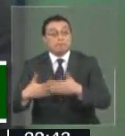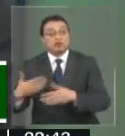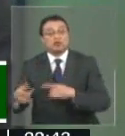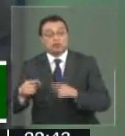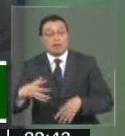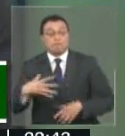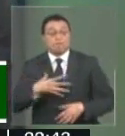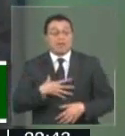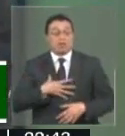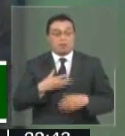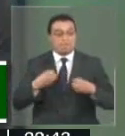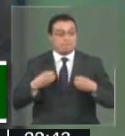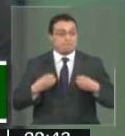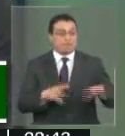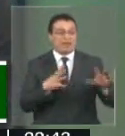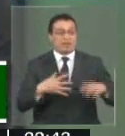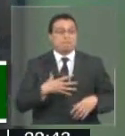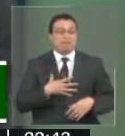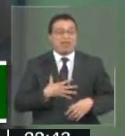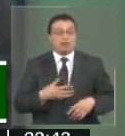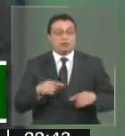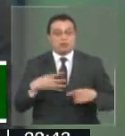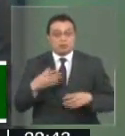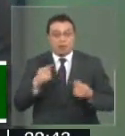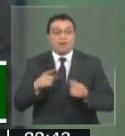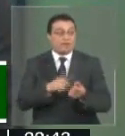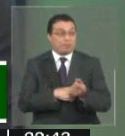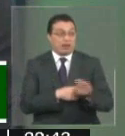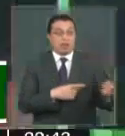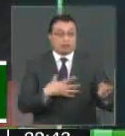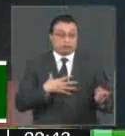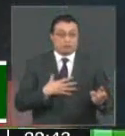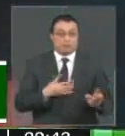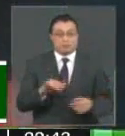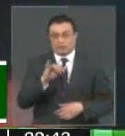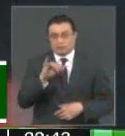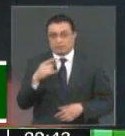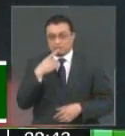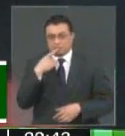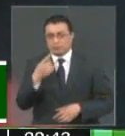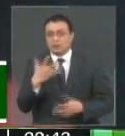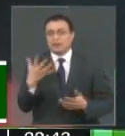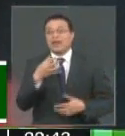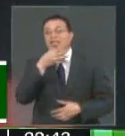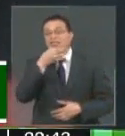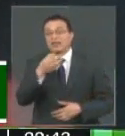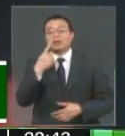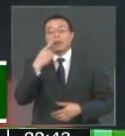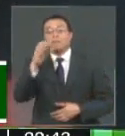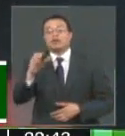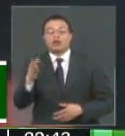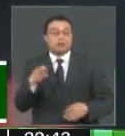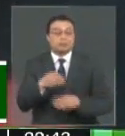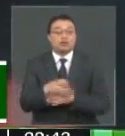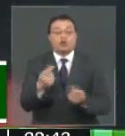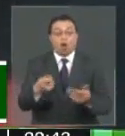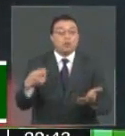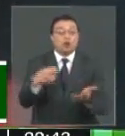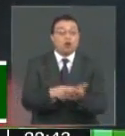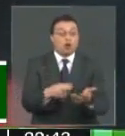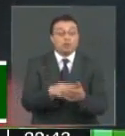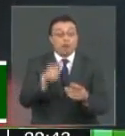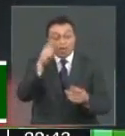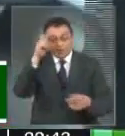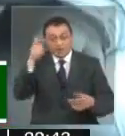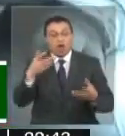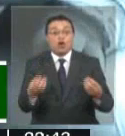el miedo, un adiestramiento por perder el miedo, sobre todo por la familia. Después te voy a preguntar qué dicen los clientes y también cómo funciona y cómo se financia también esta